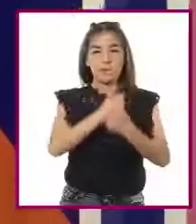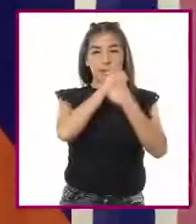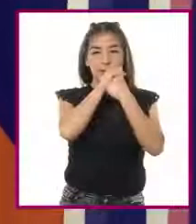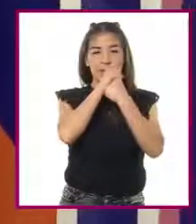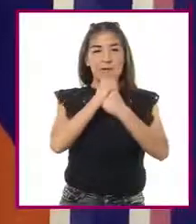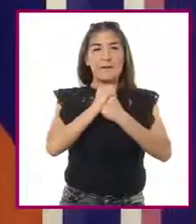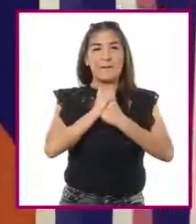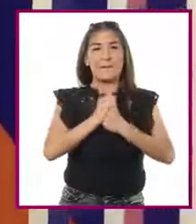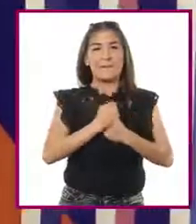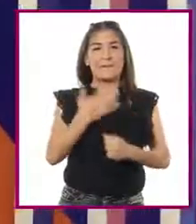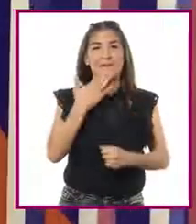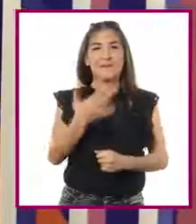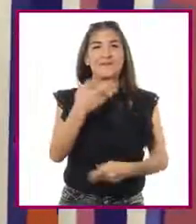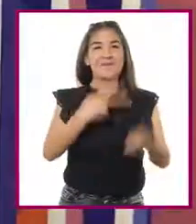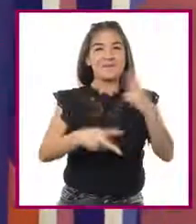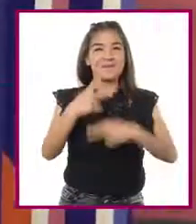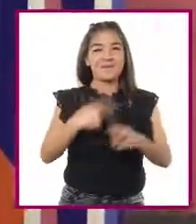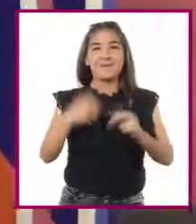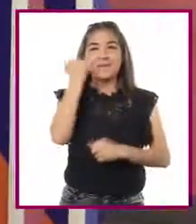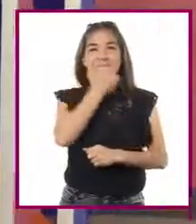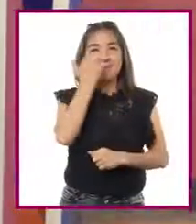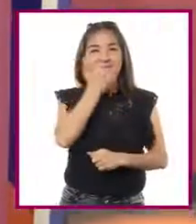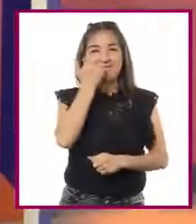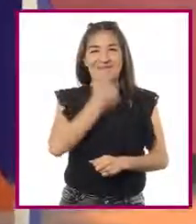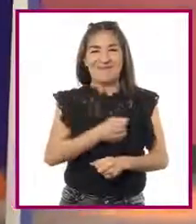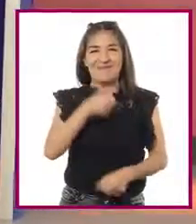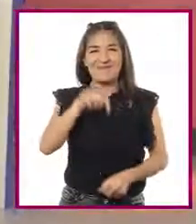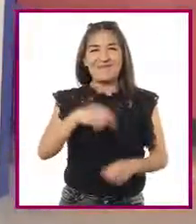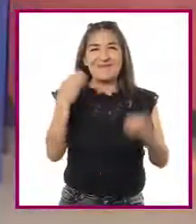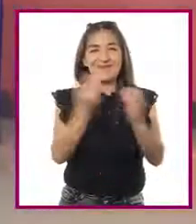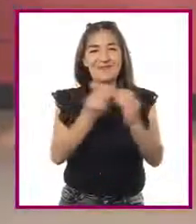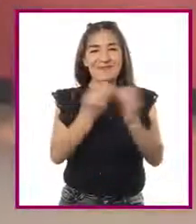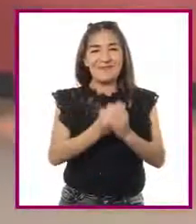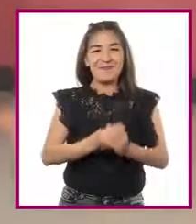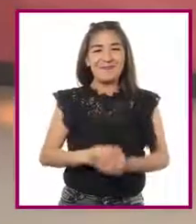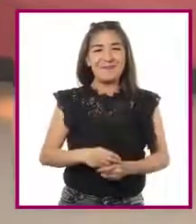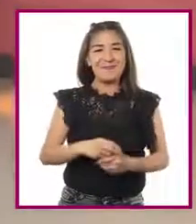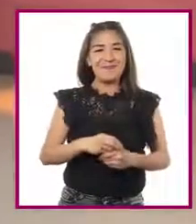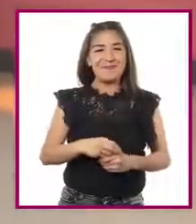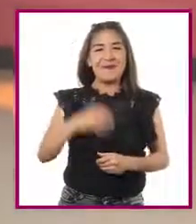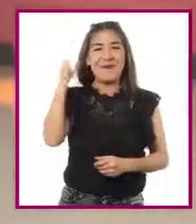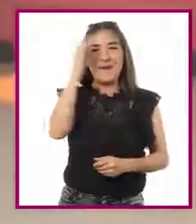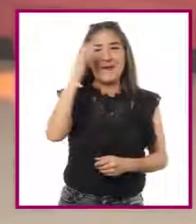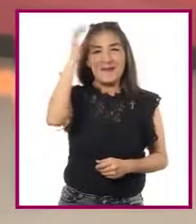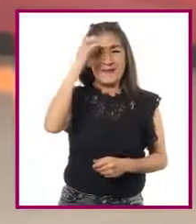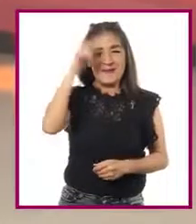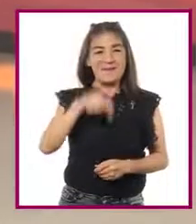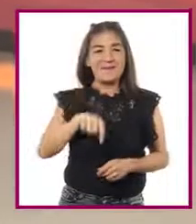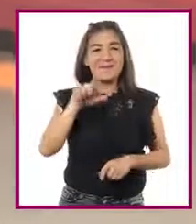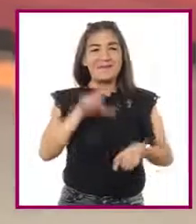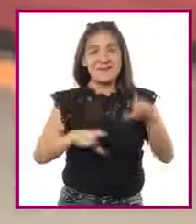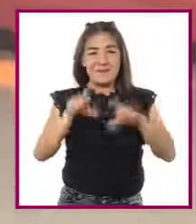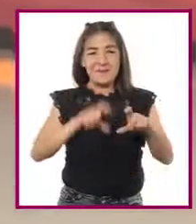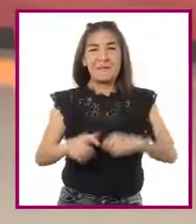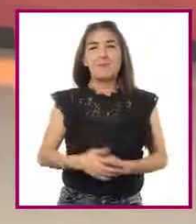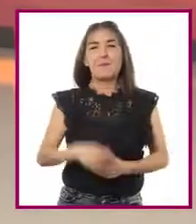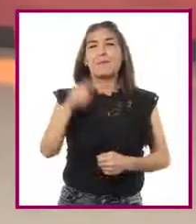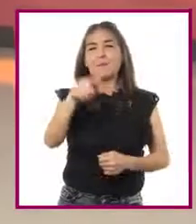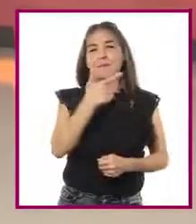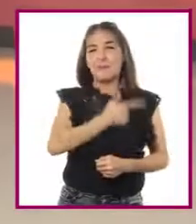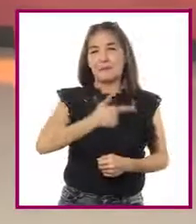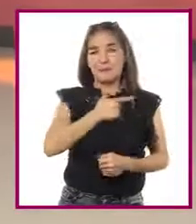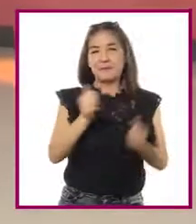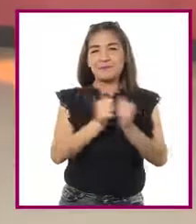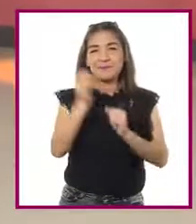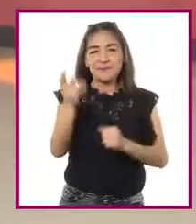Les doy la bienvenida a alumnos y alumnas de esta sesión de la asignatura de Ciencias Química. Es un gusto estar con ustedes en